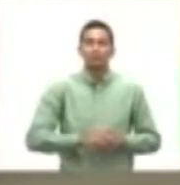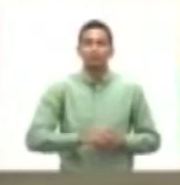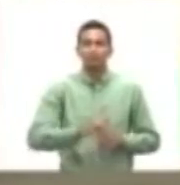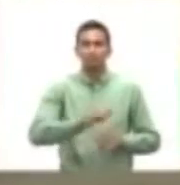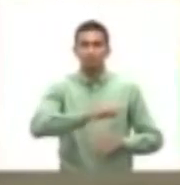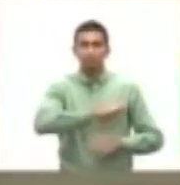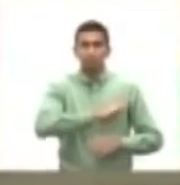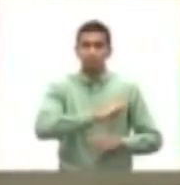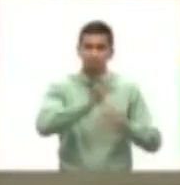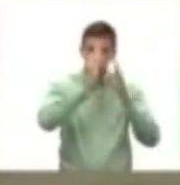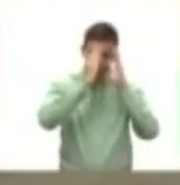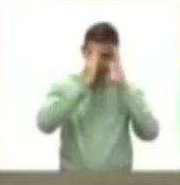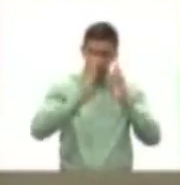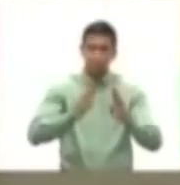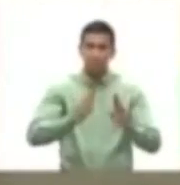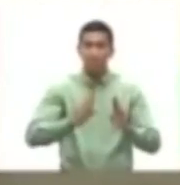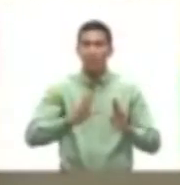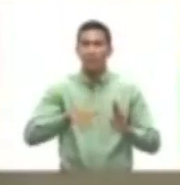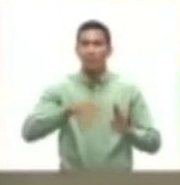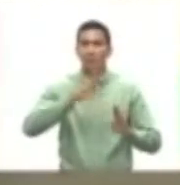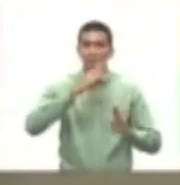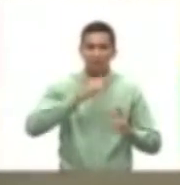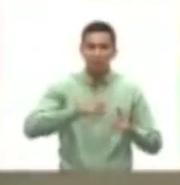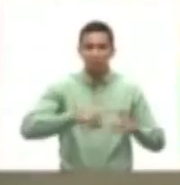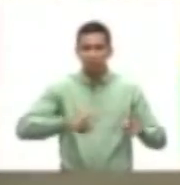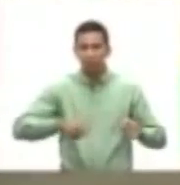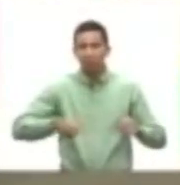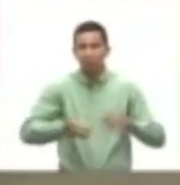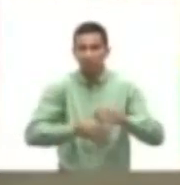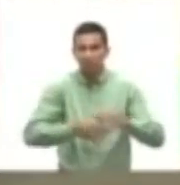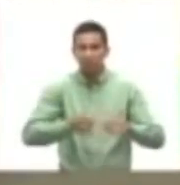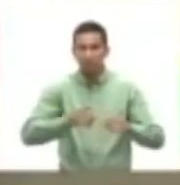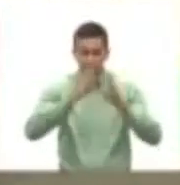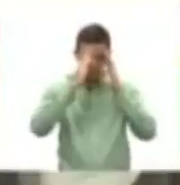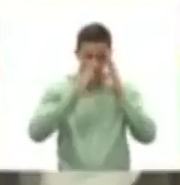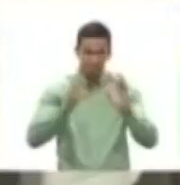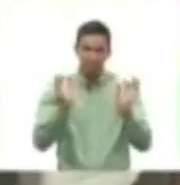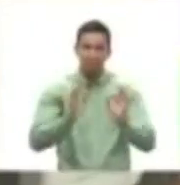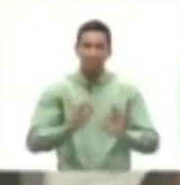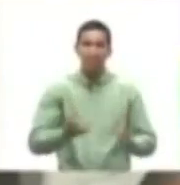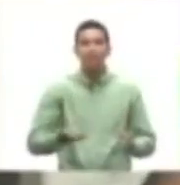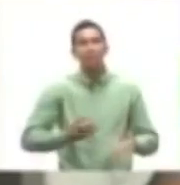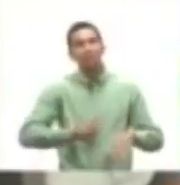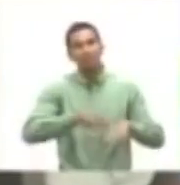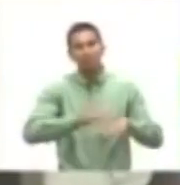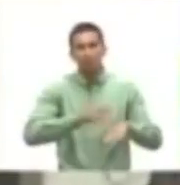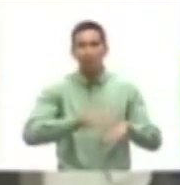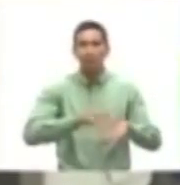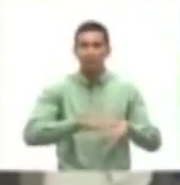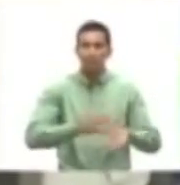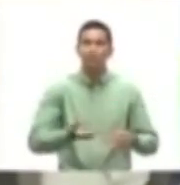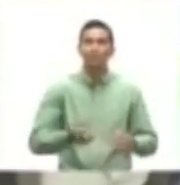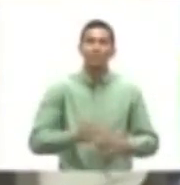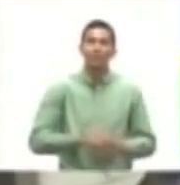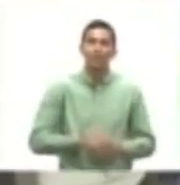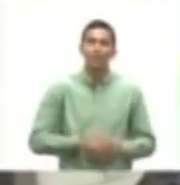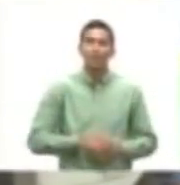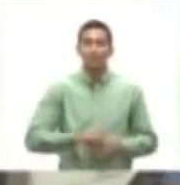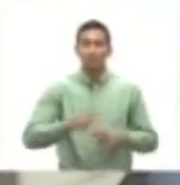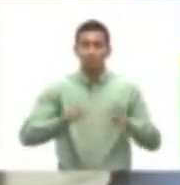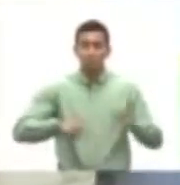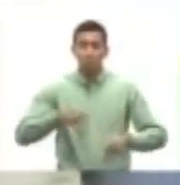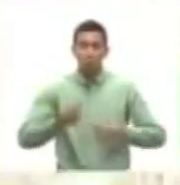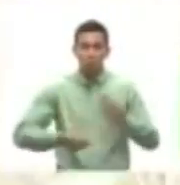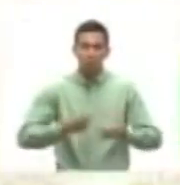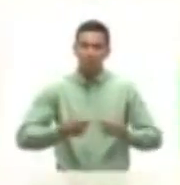de los mercados públicos y así lo estamos dejando nosotros en constancia permanentemente. Según los comerciantes, buscan el restablecimiento